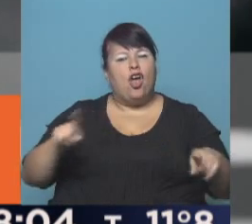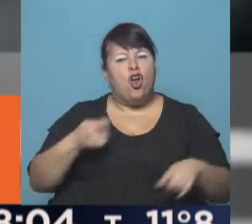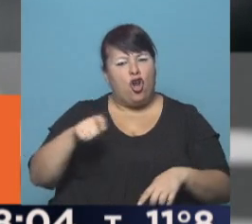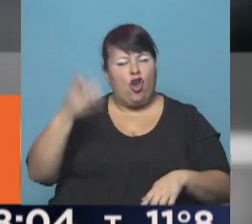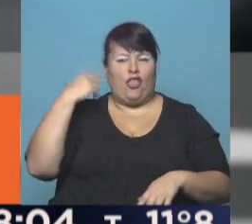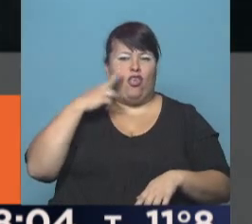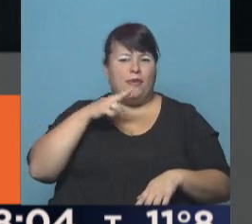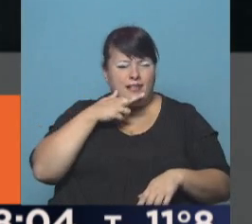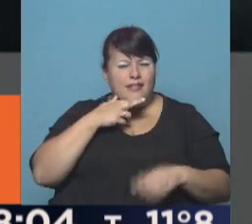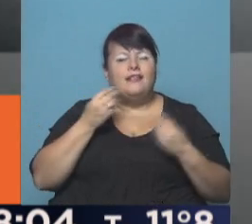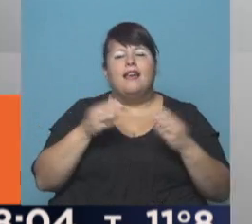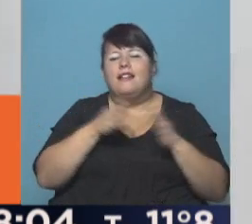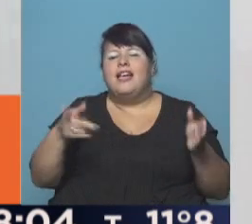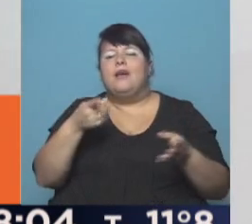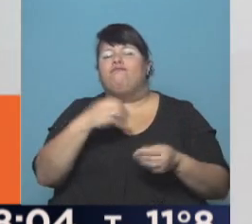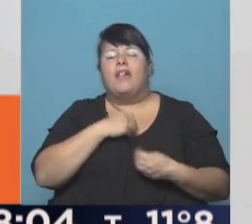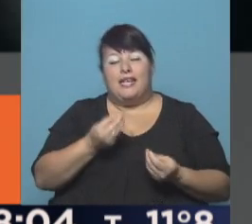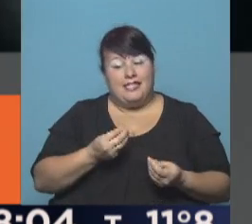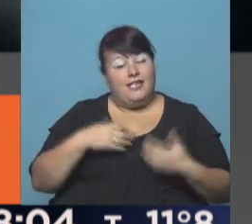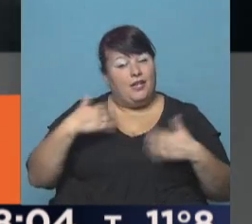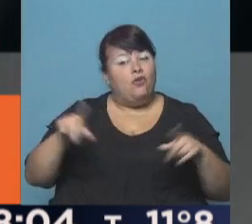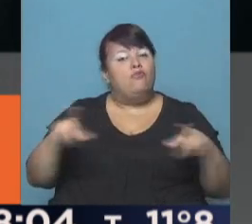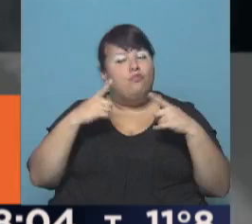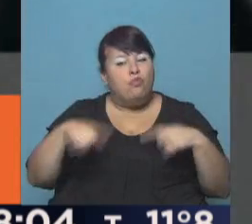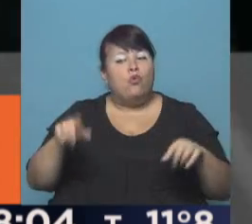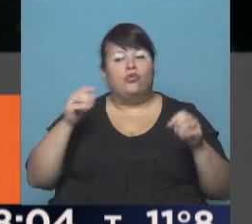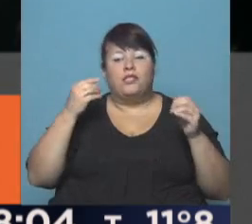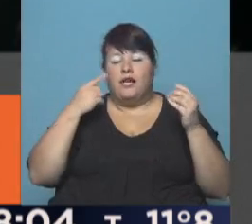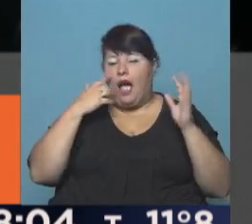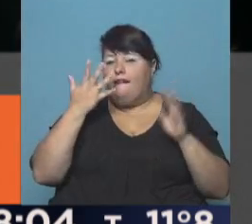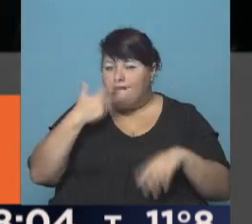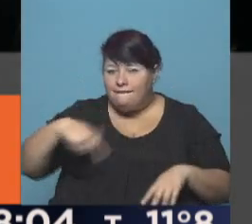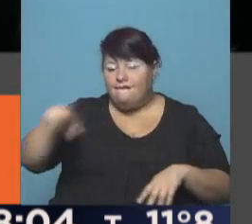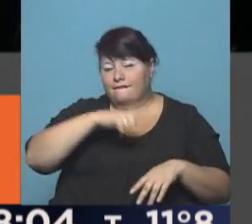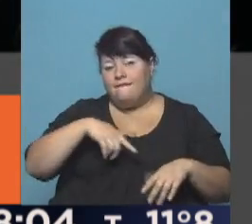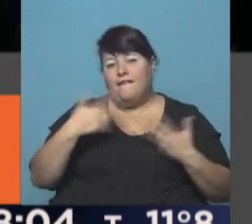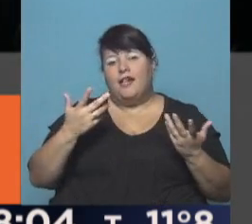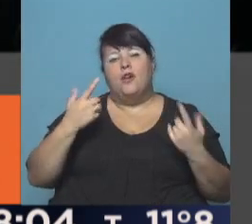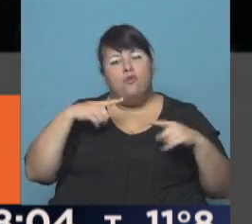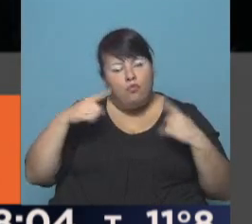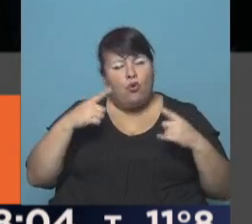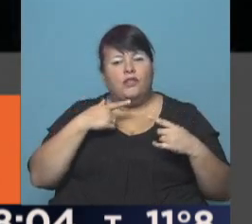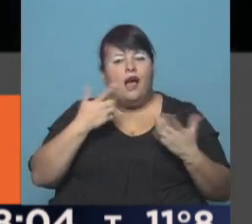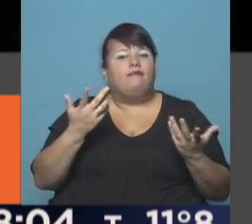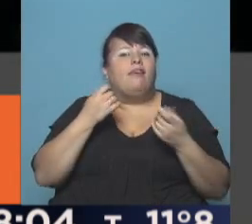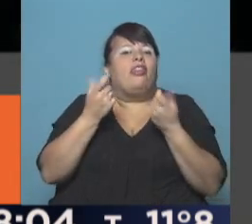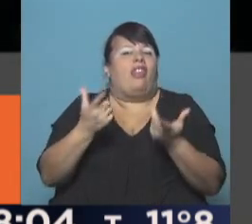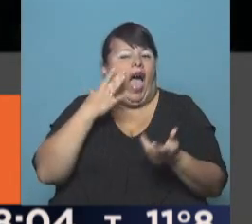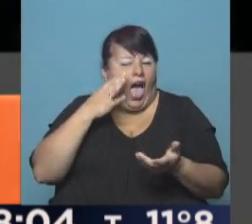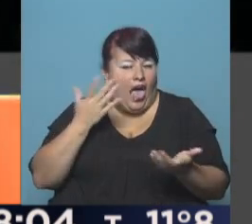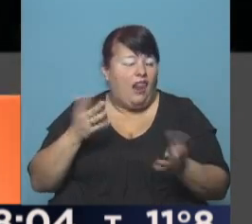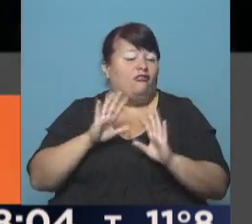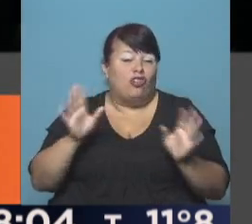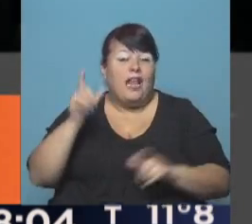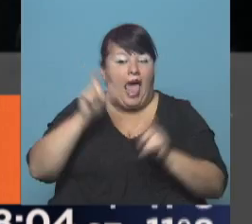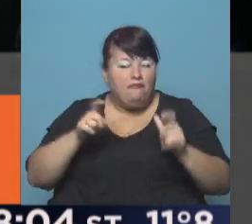en el 2017, ¿qué significa para vos? Se ve que es una música que llegó, una música que gustó y una música que dijo algo. Entonces